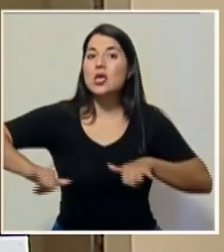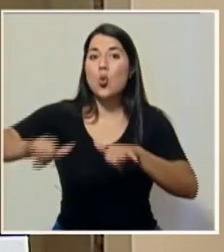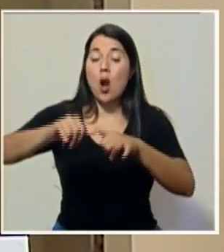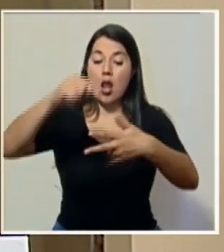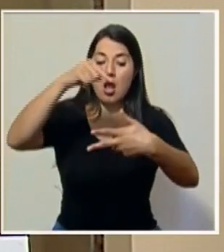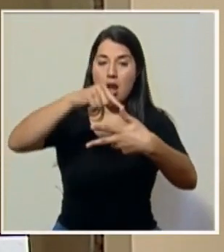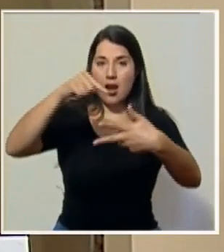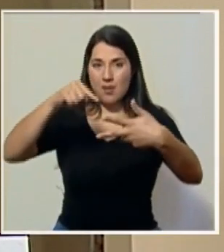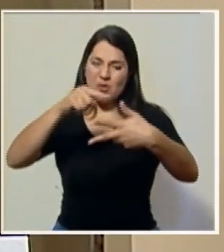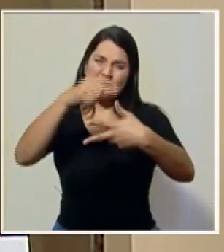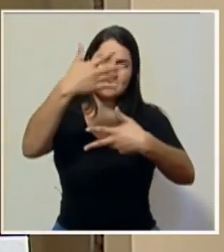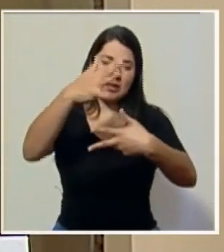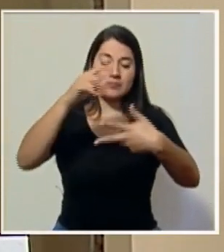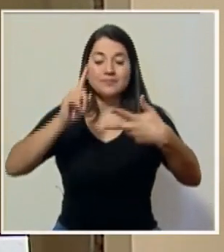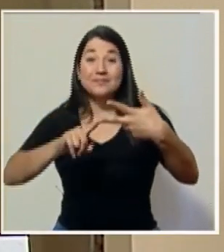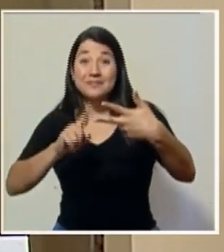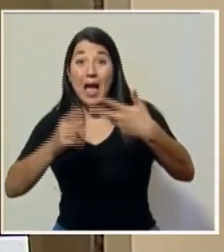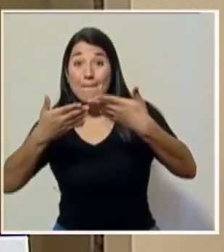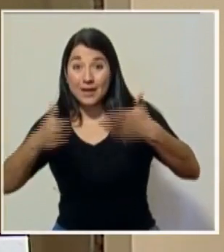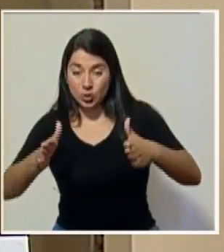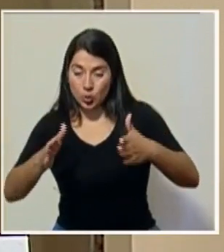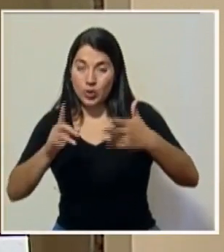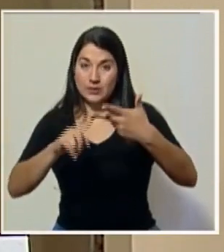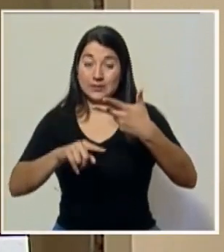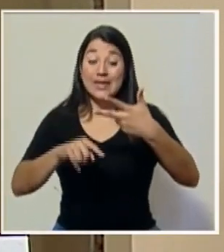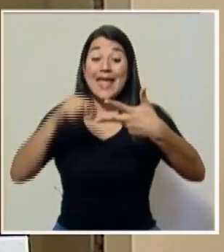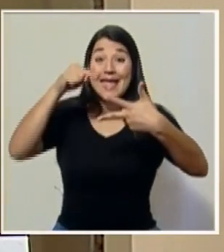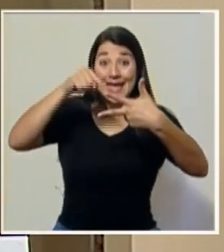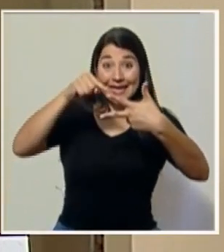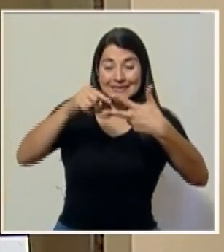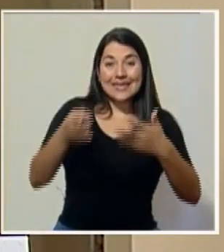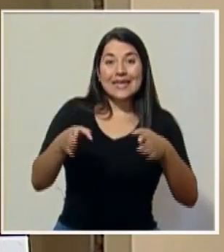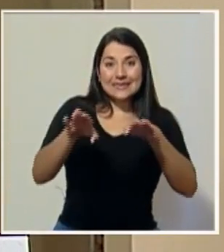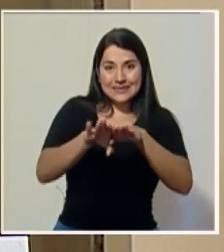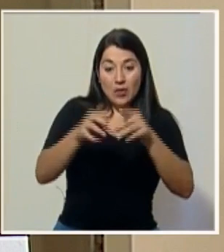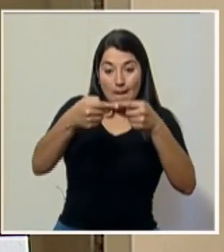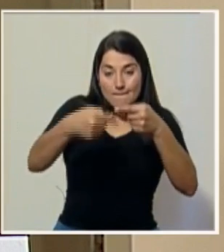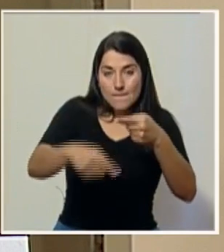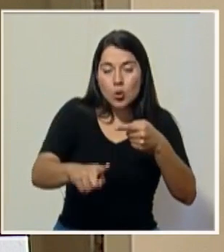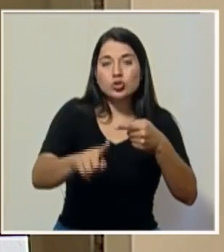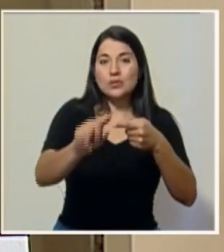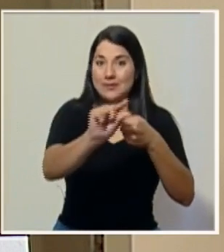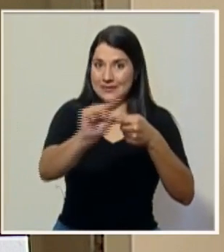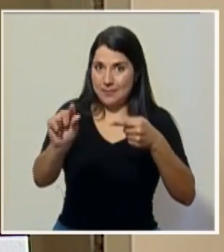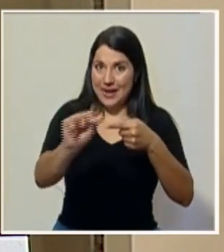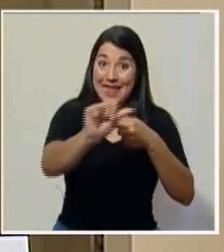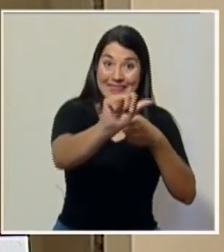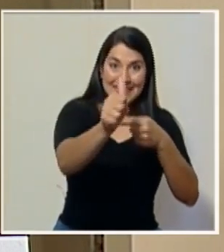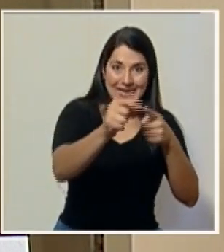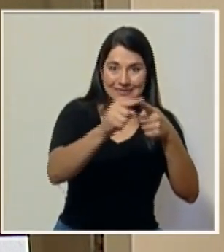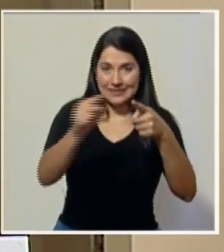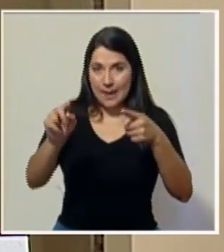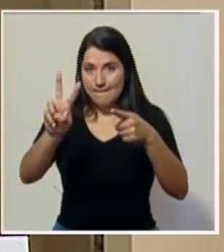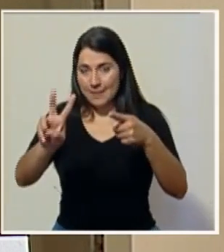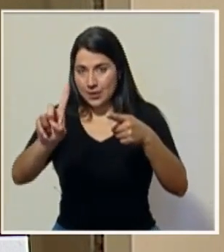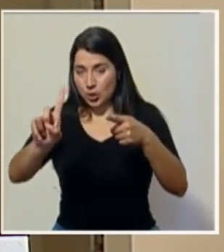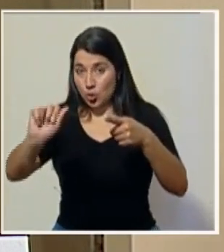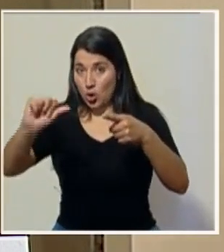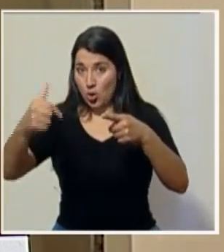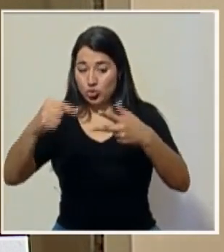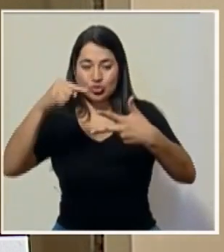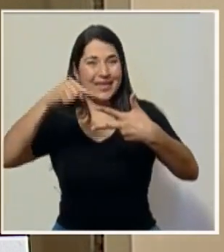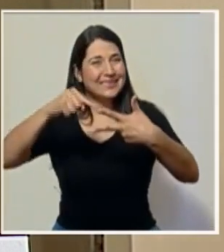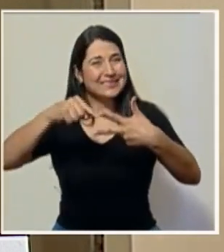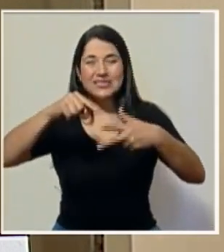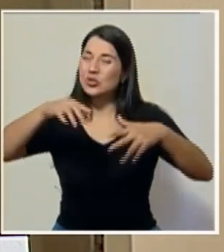la fase de apertura. Para la fase de cierre, que es la próxima semana, el modelo todavía no